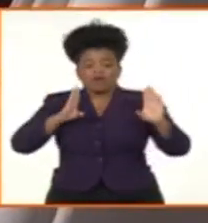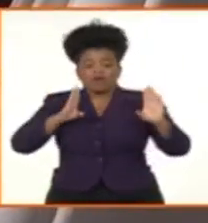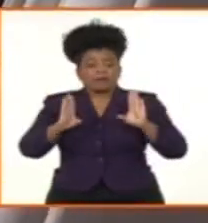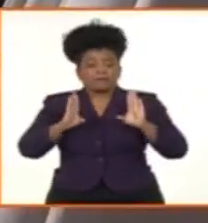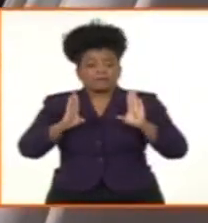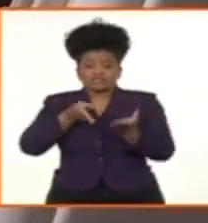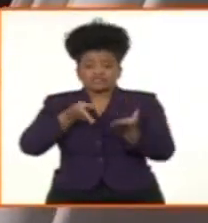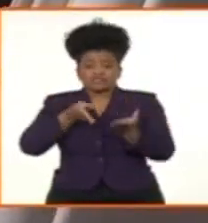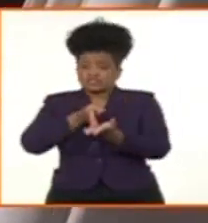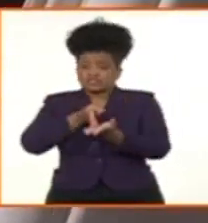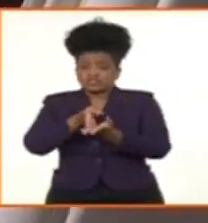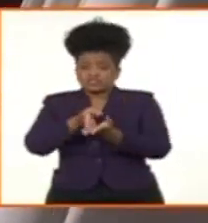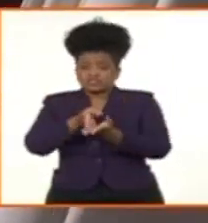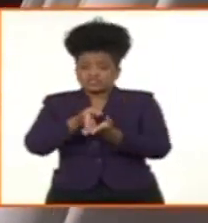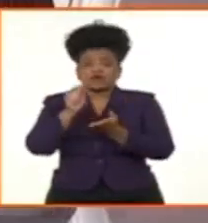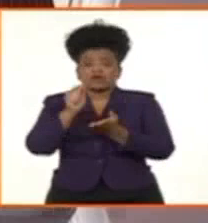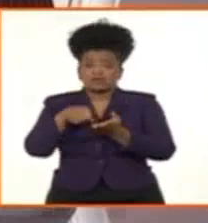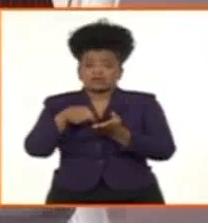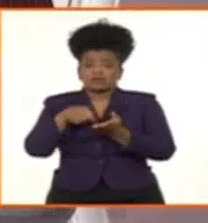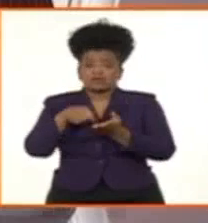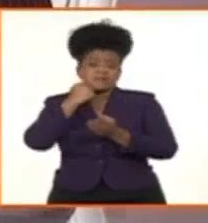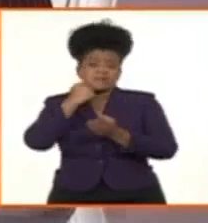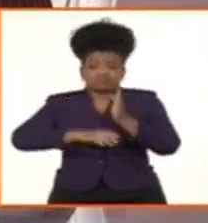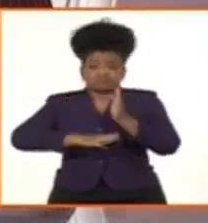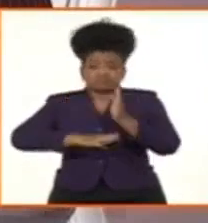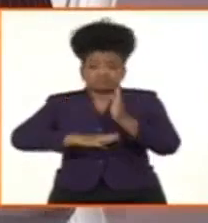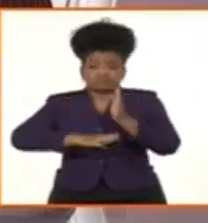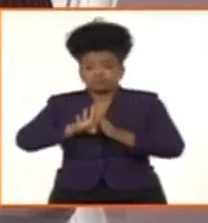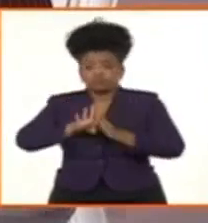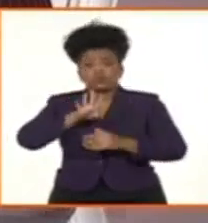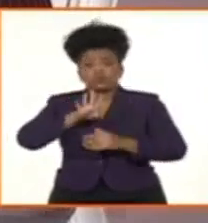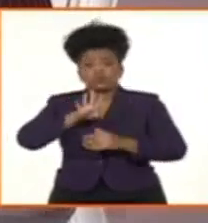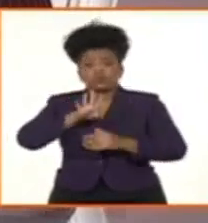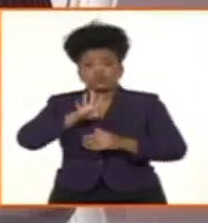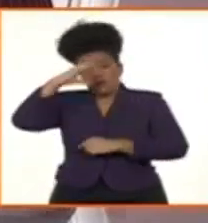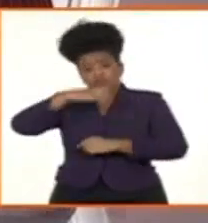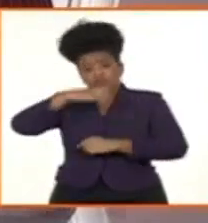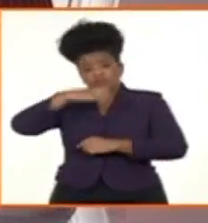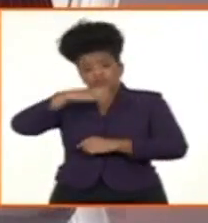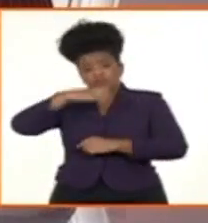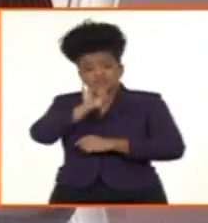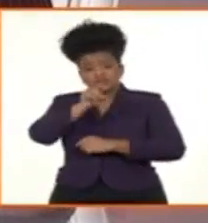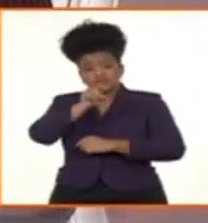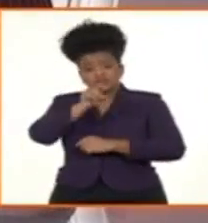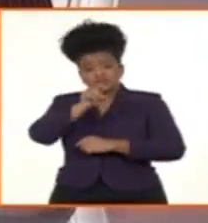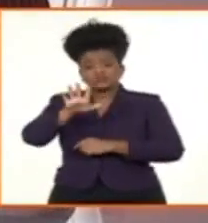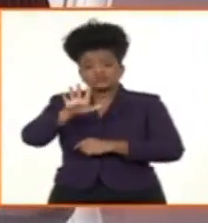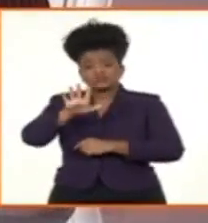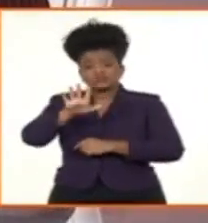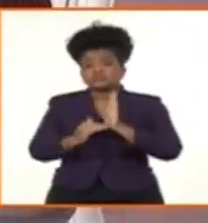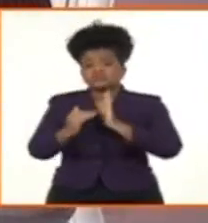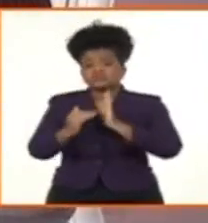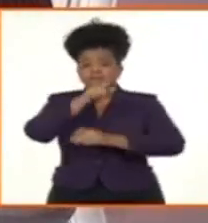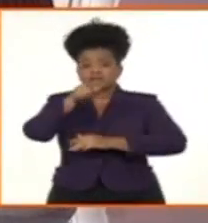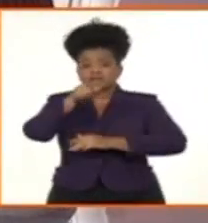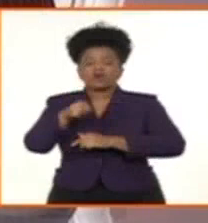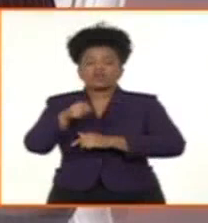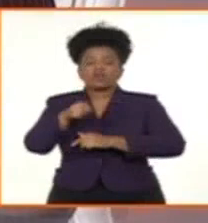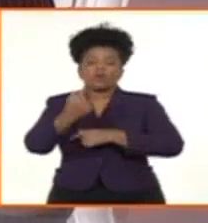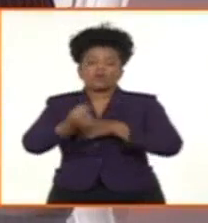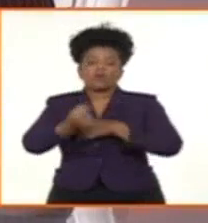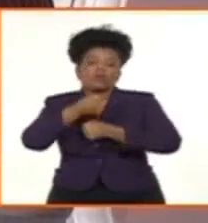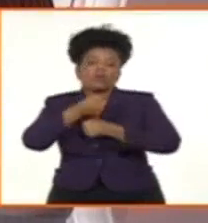creciendo exponencialmente, Mayra. Cuba tiene 7,5 millones de usuarios que hacen uso de Internet, y el